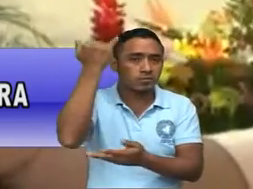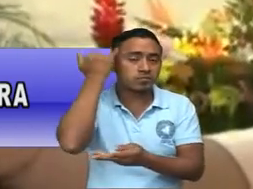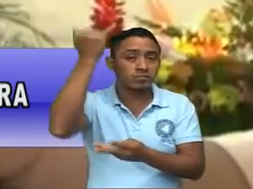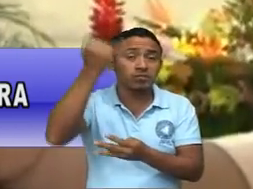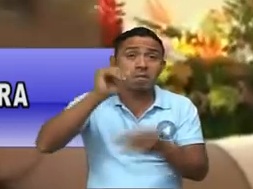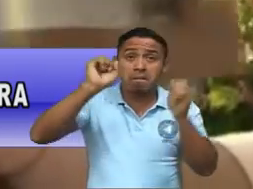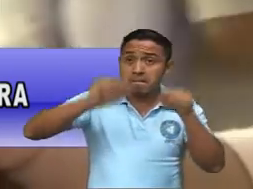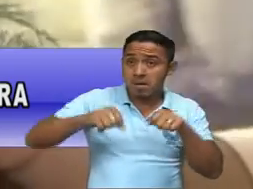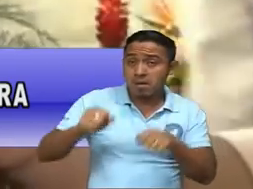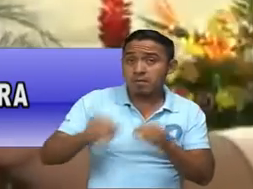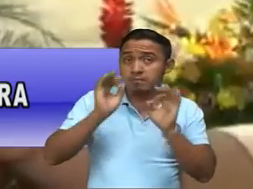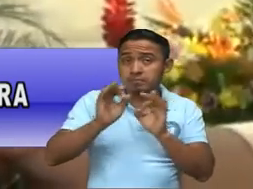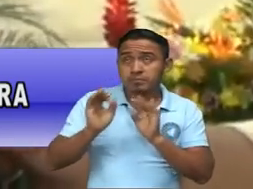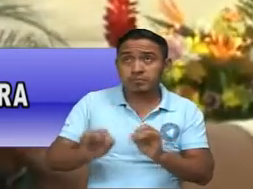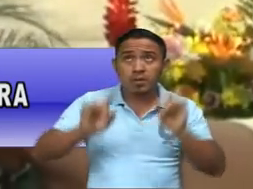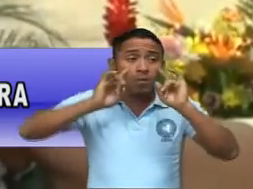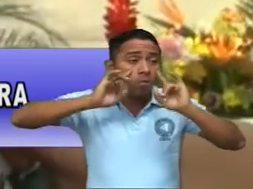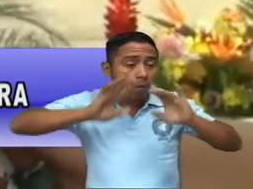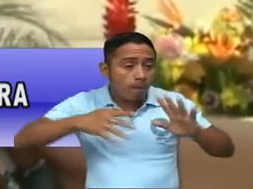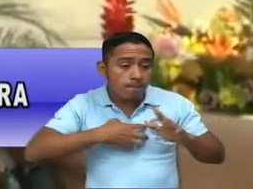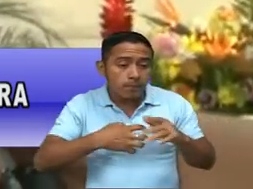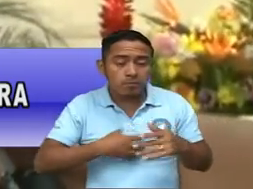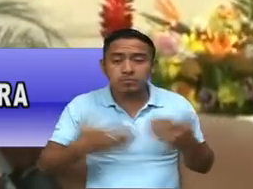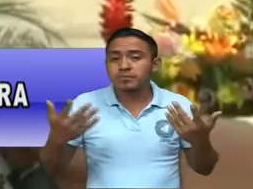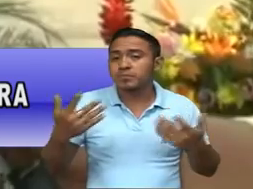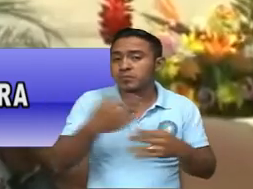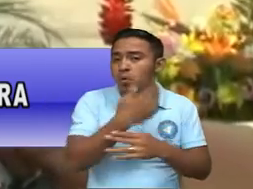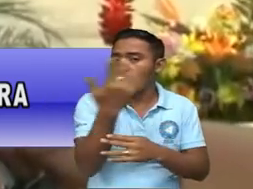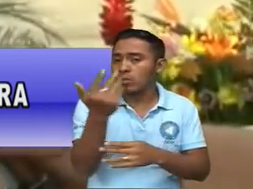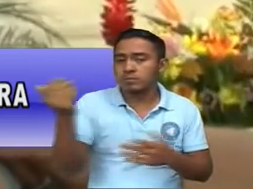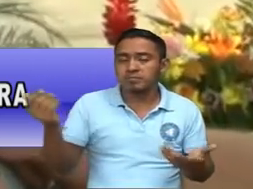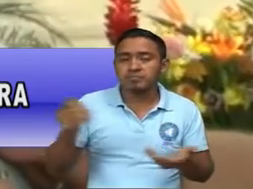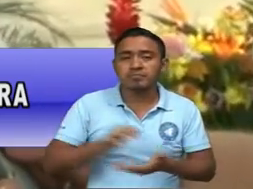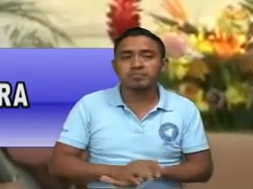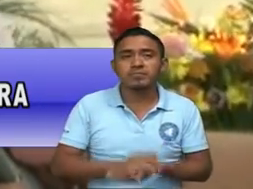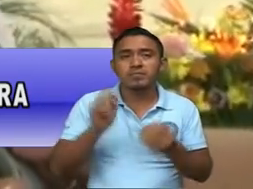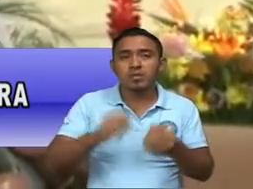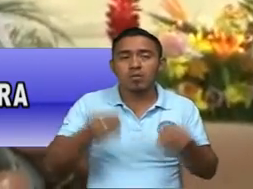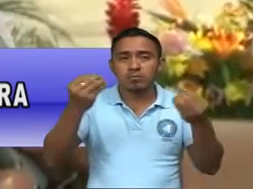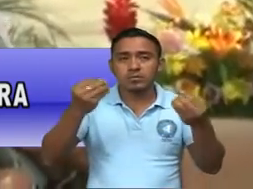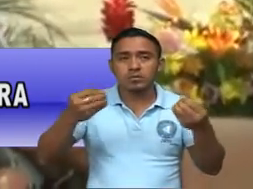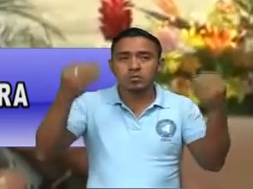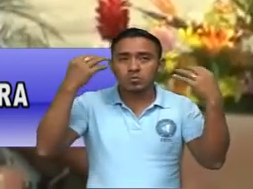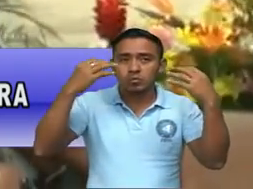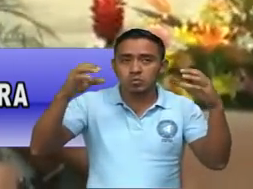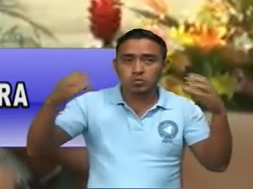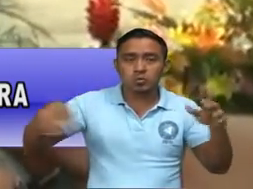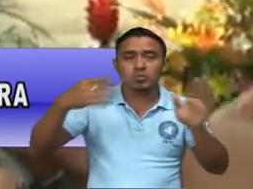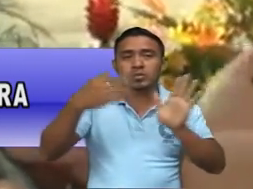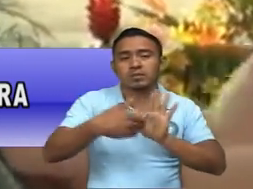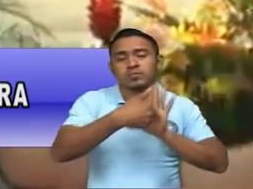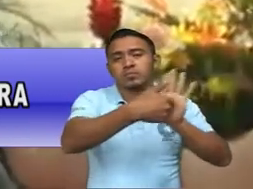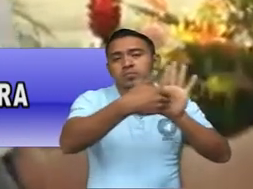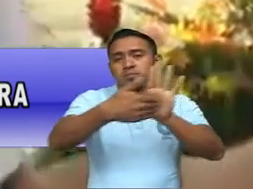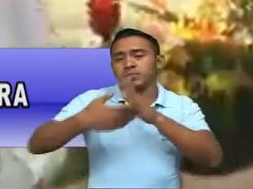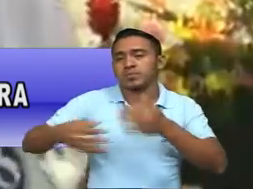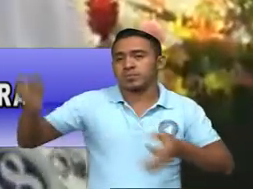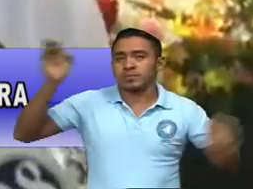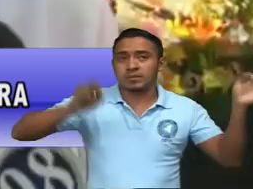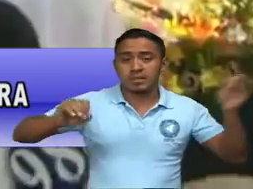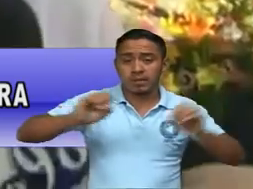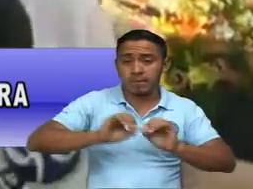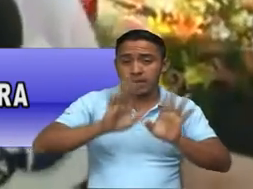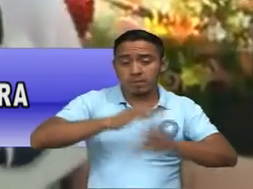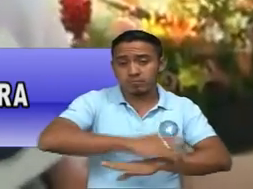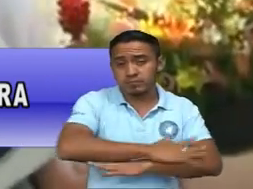poder también conservar nuestros recursos naturales. Tenemos hoy también un derroche de cultura. Todo el transcurso de la mañana